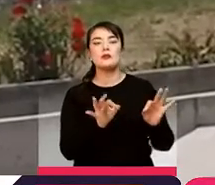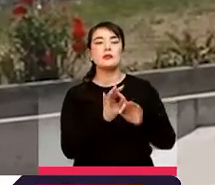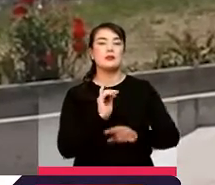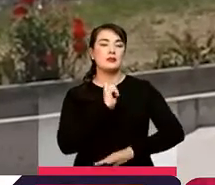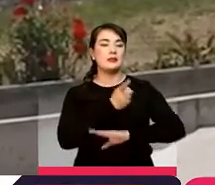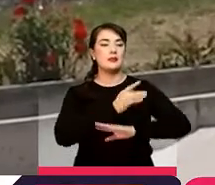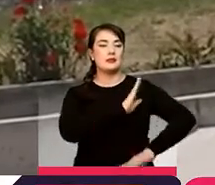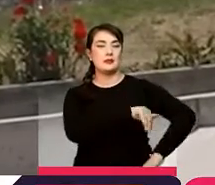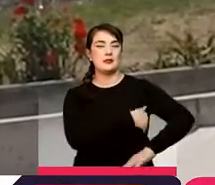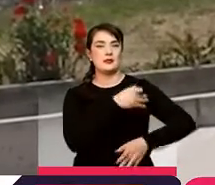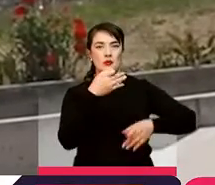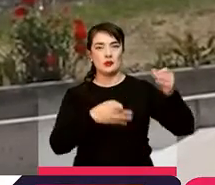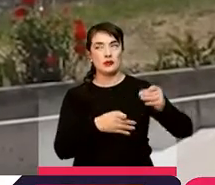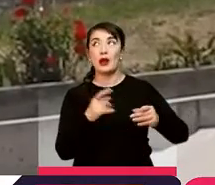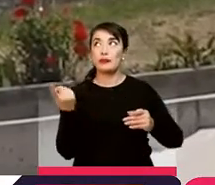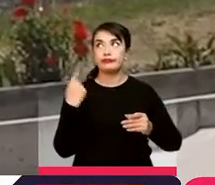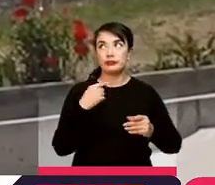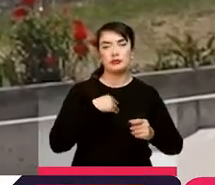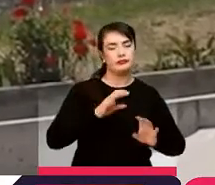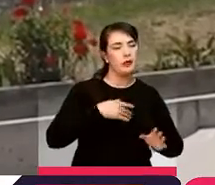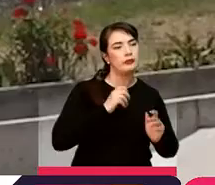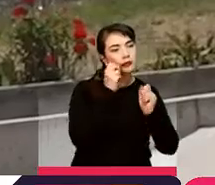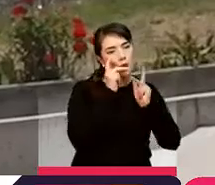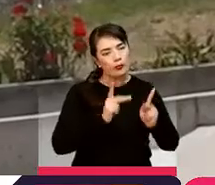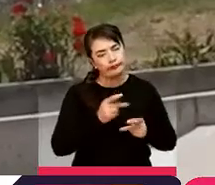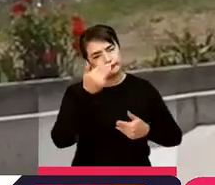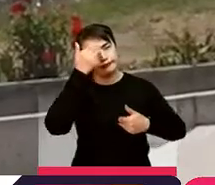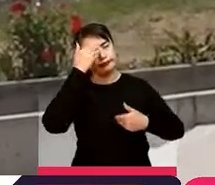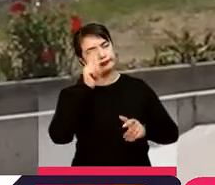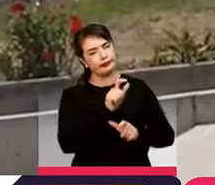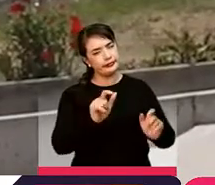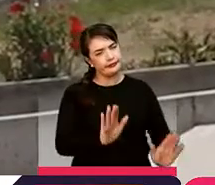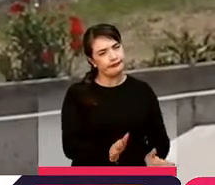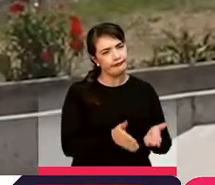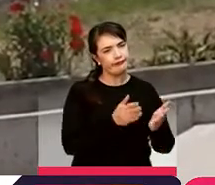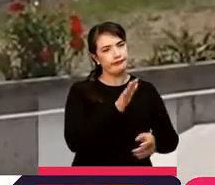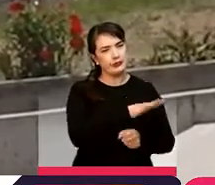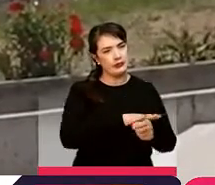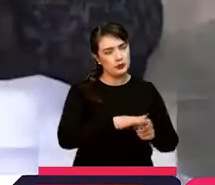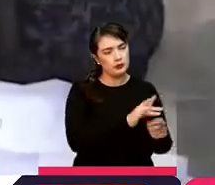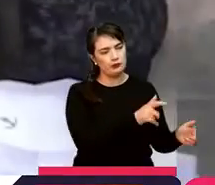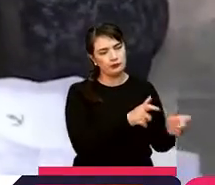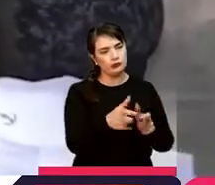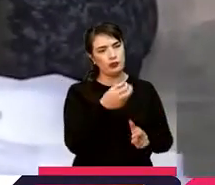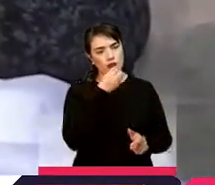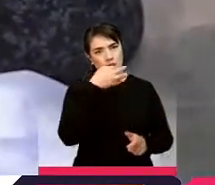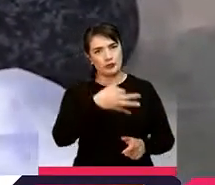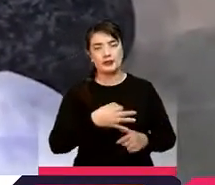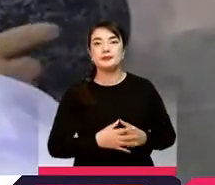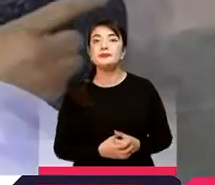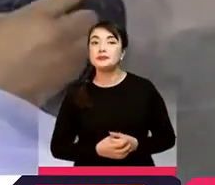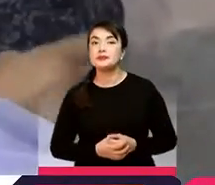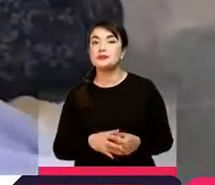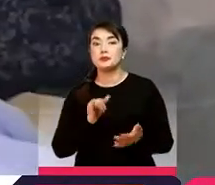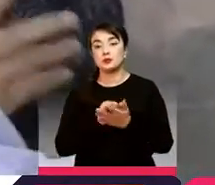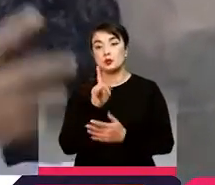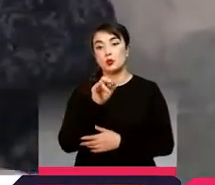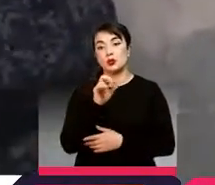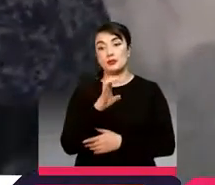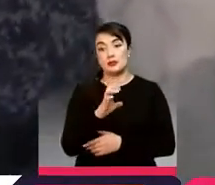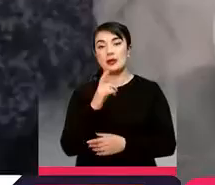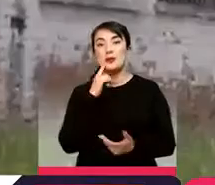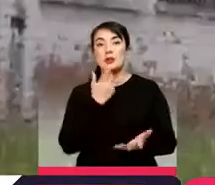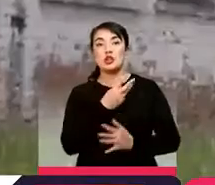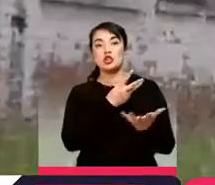justicia debemos iniciar un proceso de humanización y mejorar las condiciones de la entrega de esta alimentación la aspec también reportó que con una inversión de